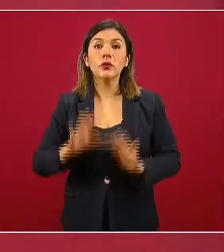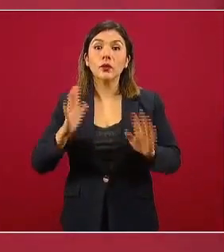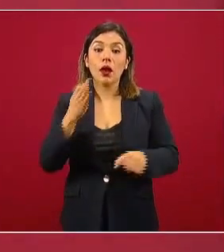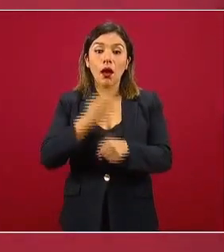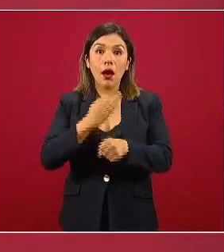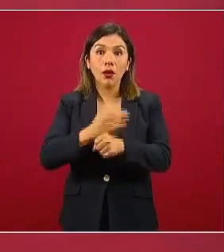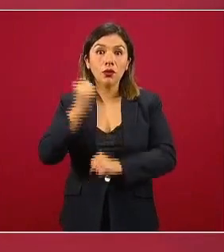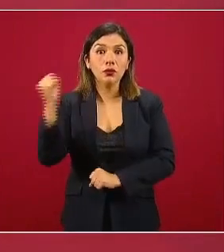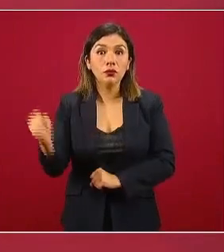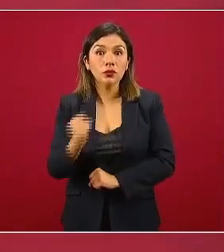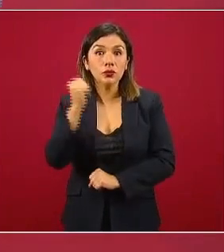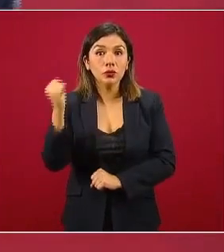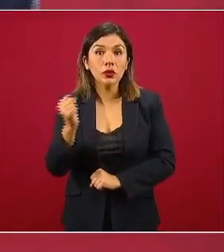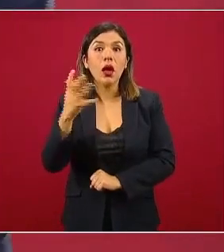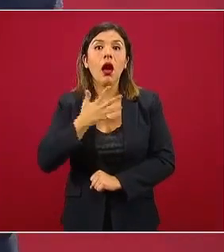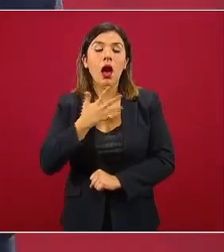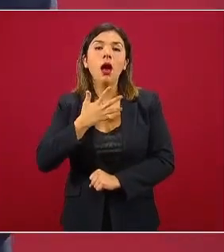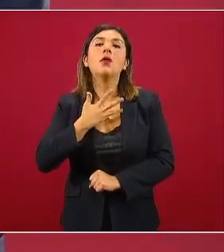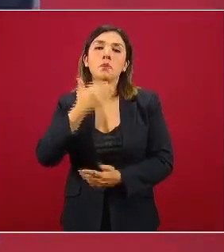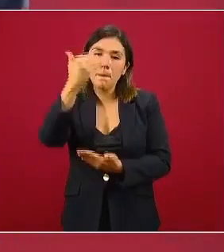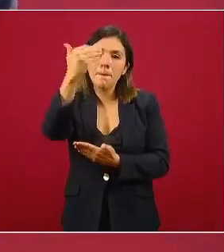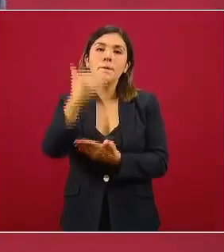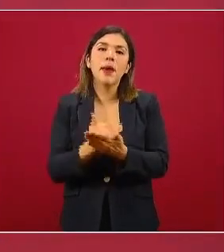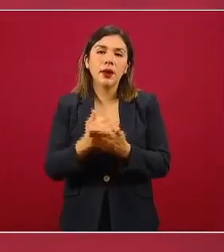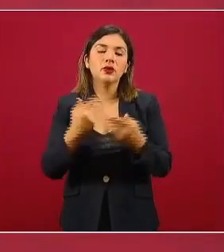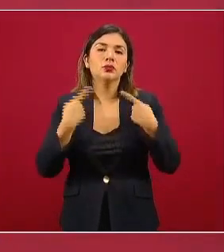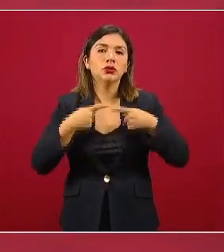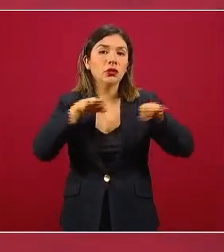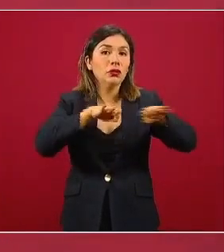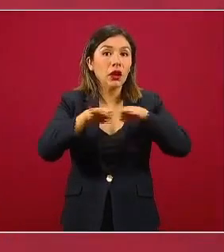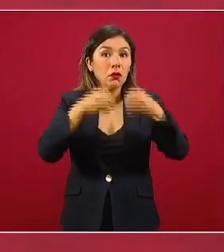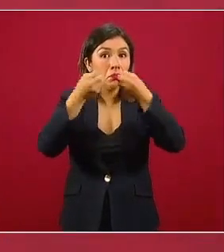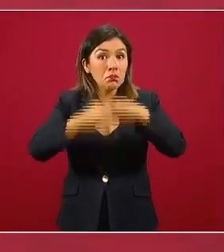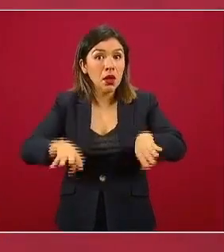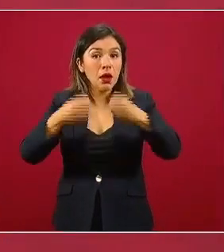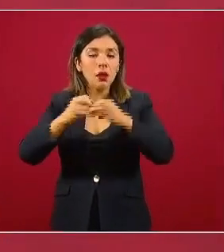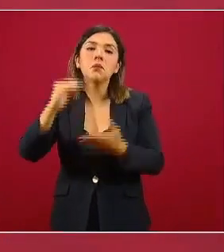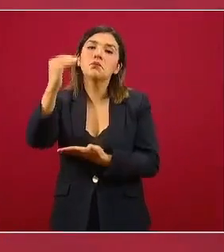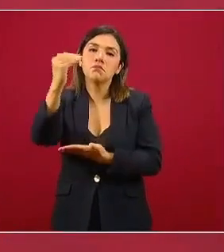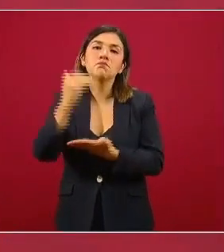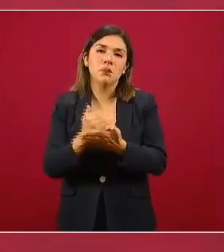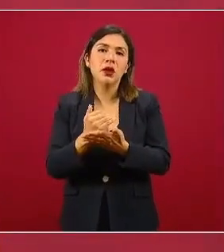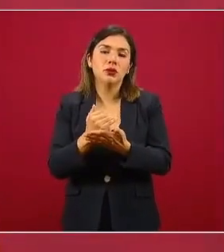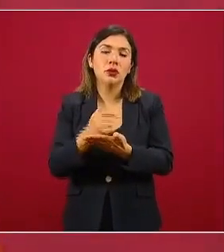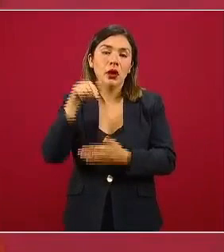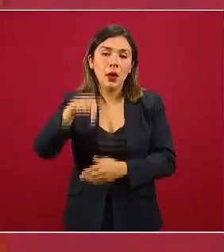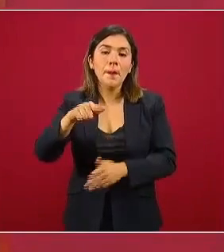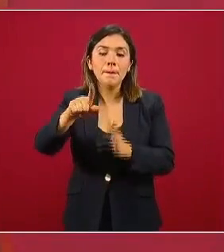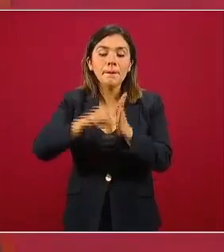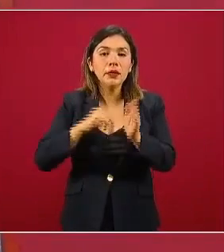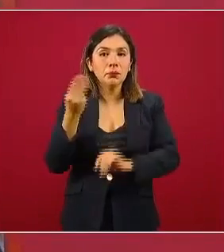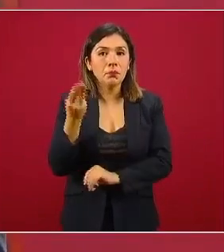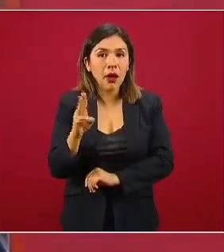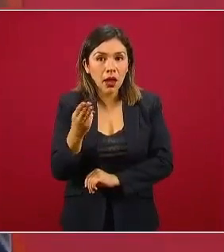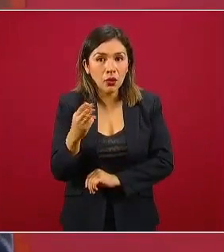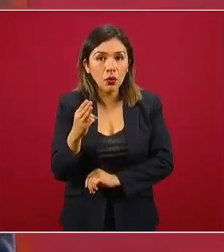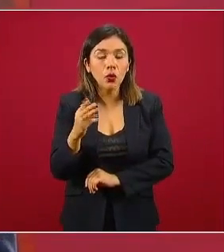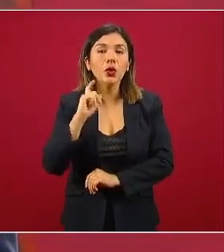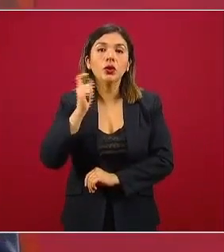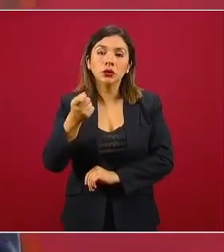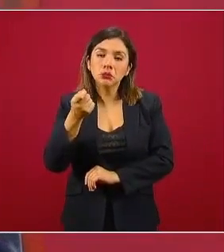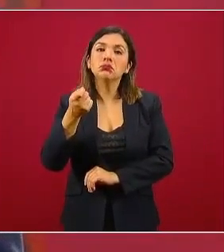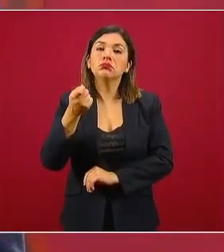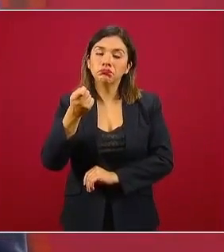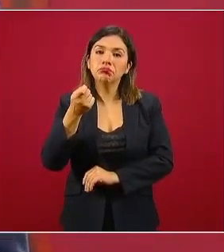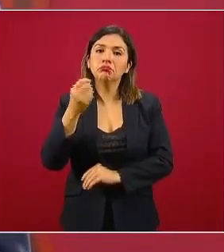afortunadamente, se redujo la pérdida de empleos. En el caso de mayo va a